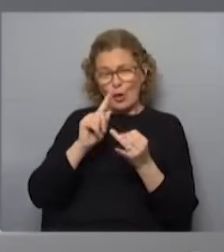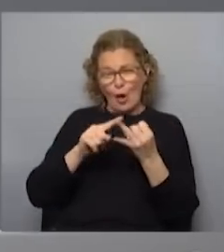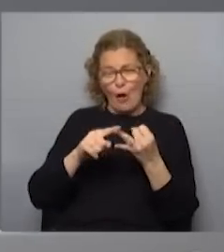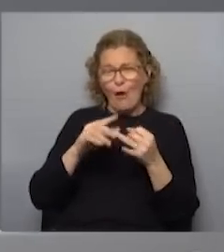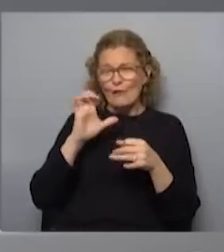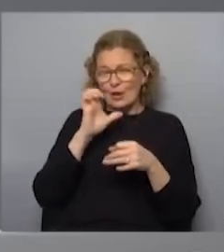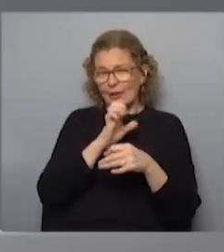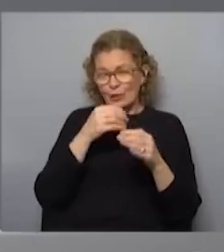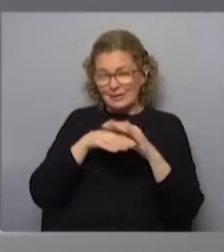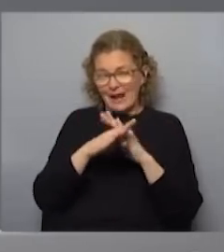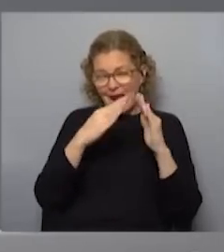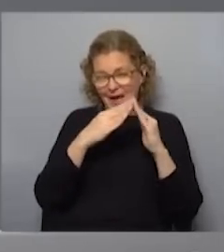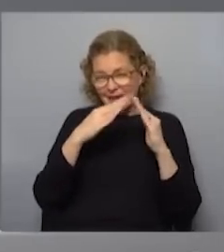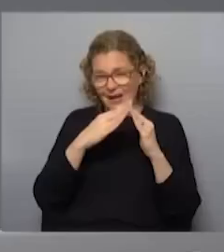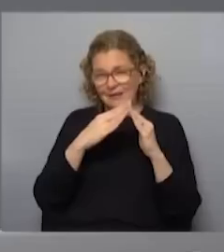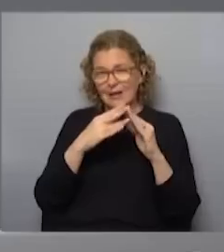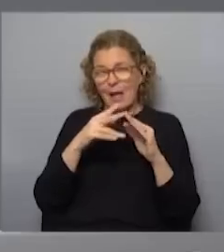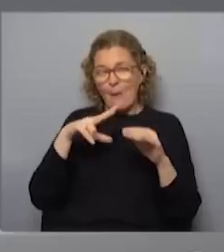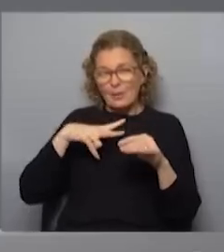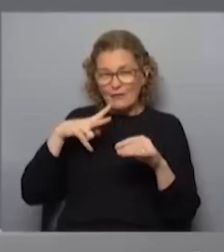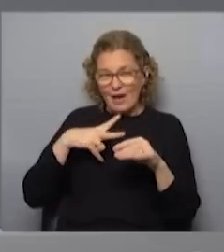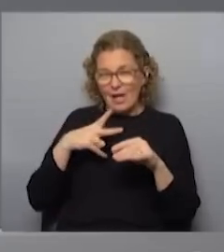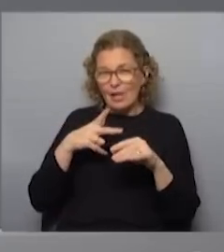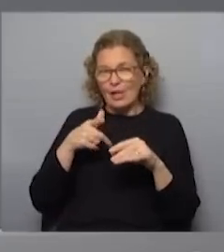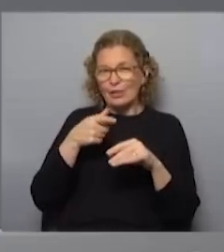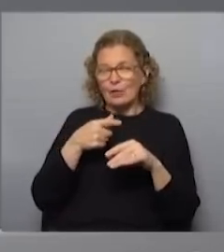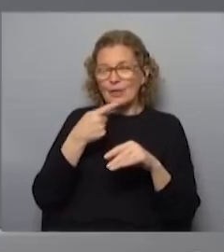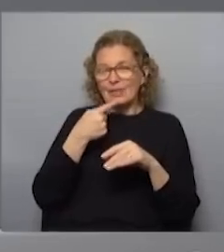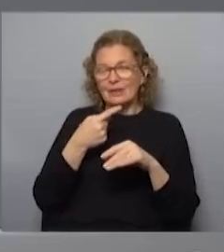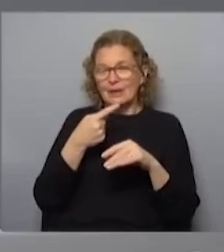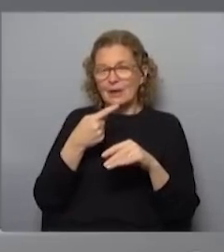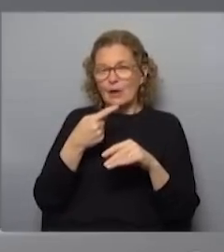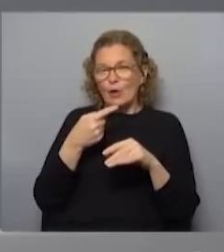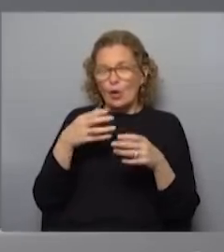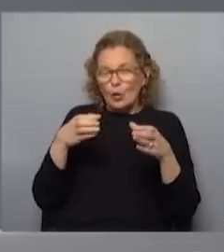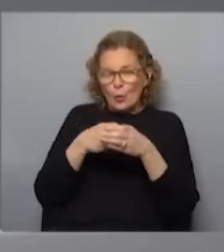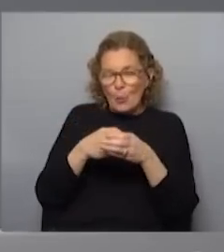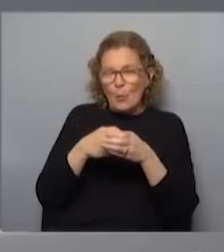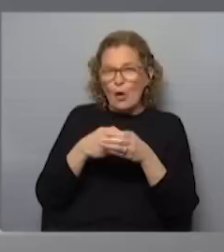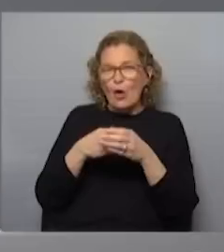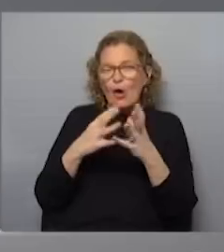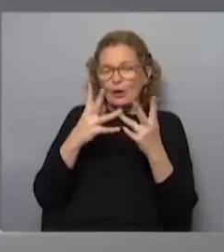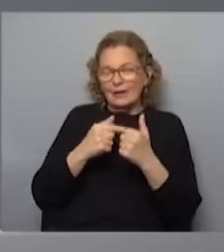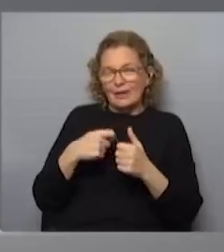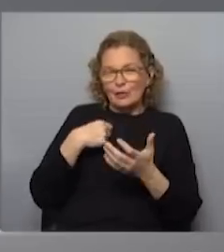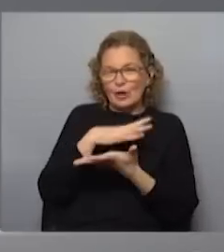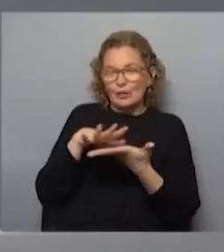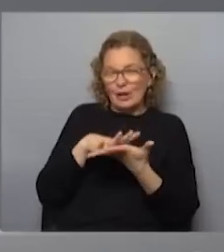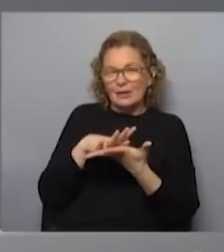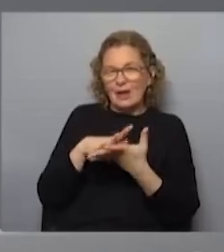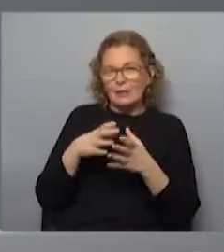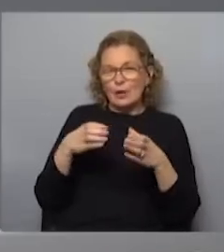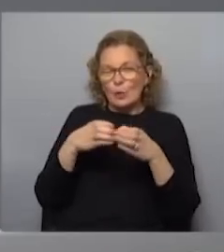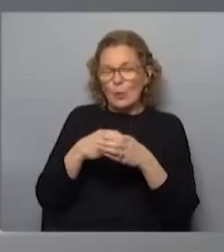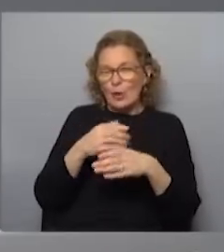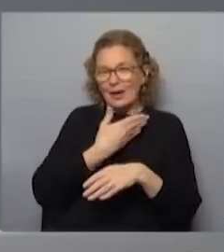violaciones de domicilio y de la privacidad en perjuicio de partidos organizaciones sociales e incluso organismos